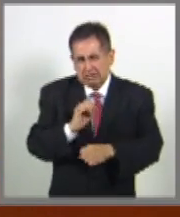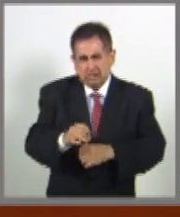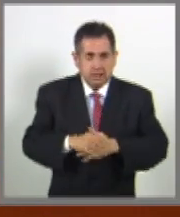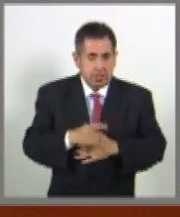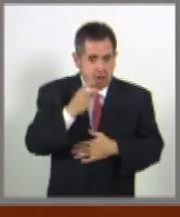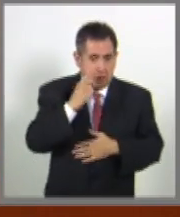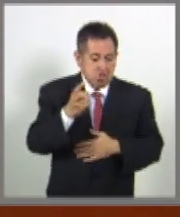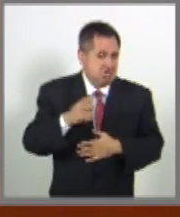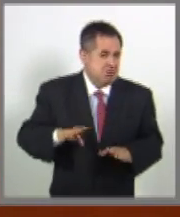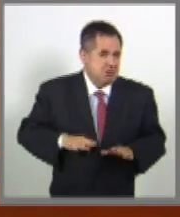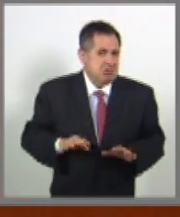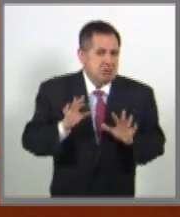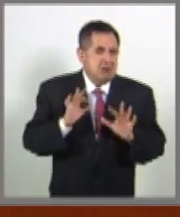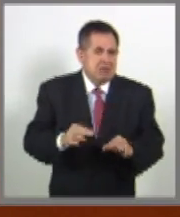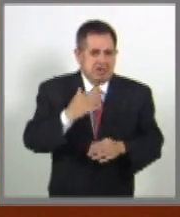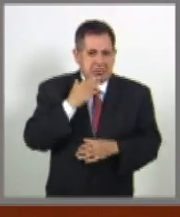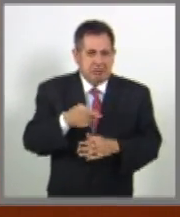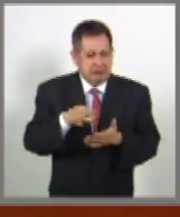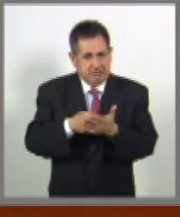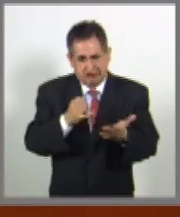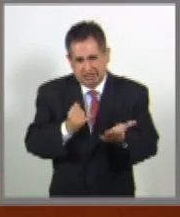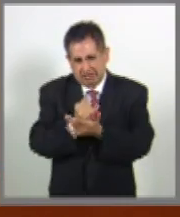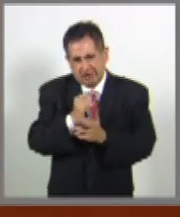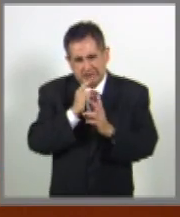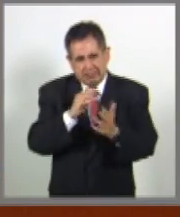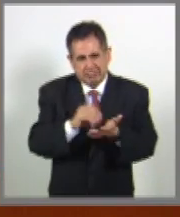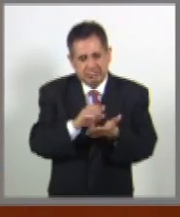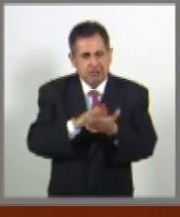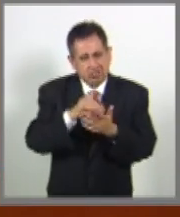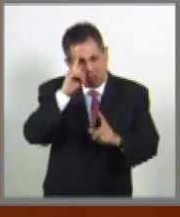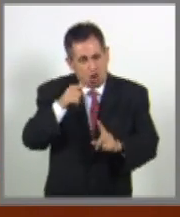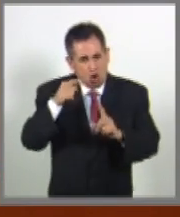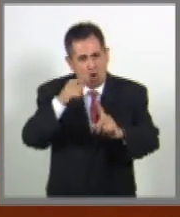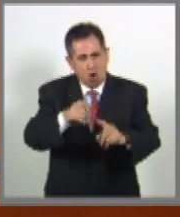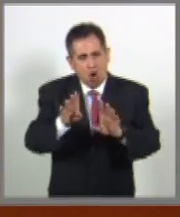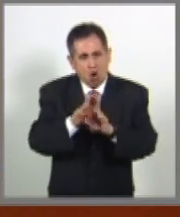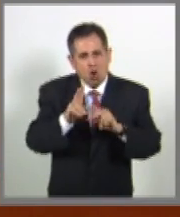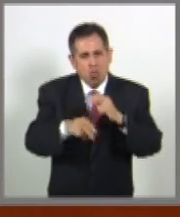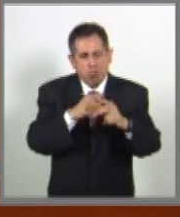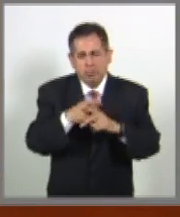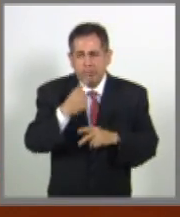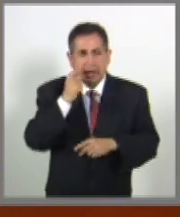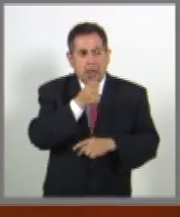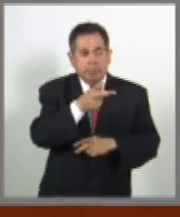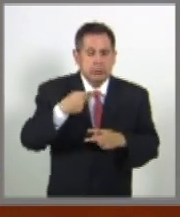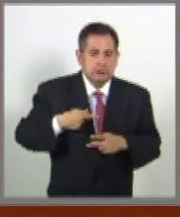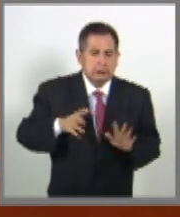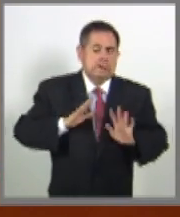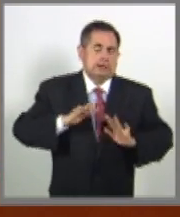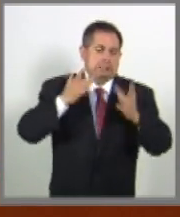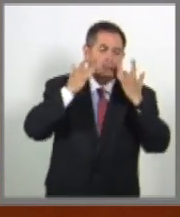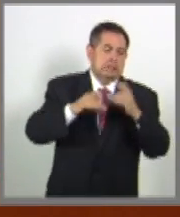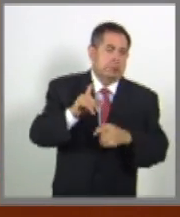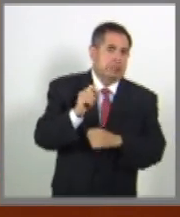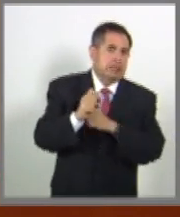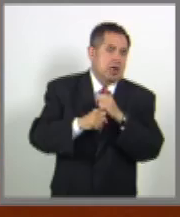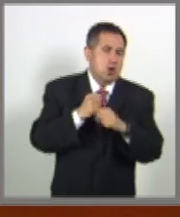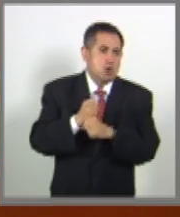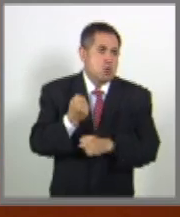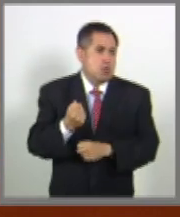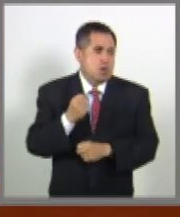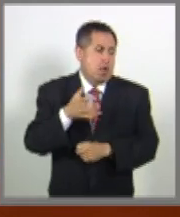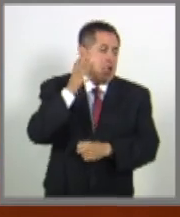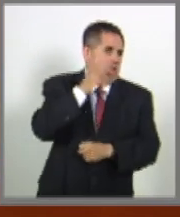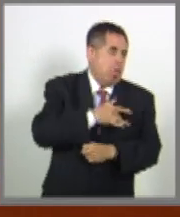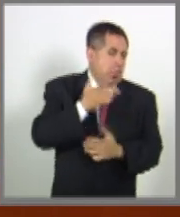ahí la pertinencia de este dictamen, cuyo objeto es desincentivar de manera inmediata esta